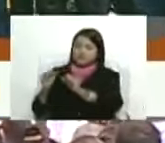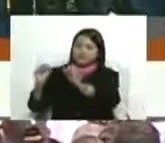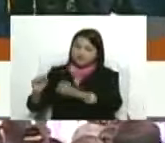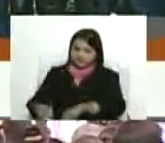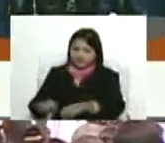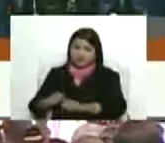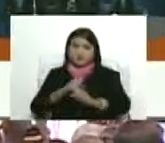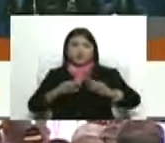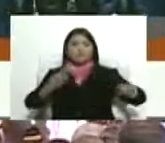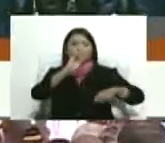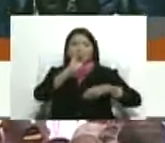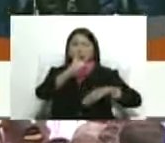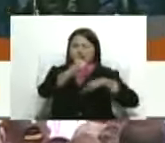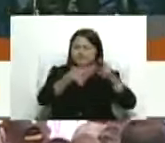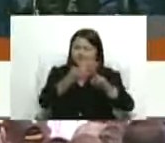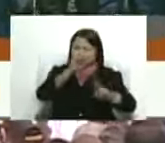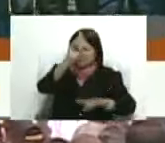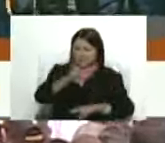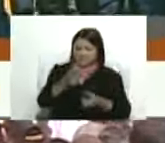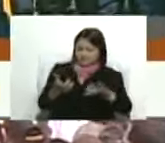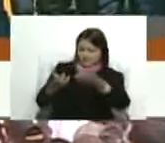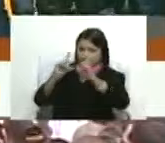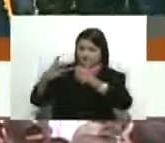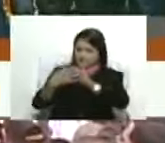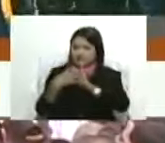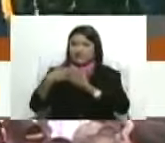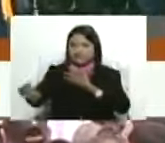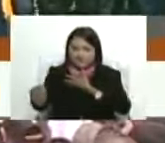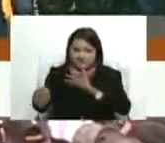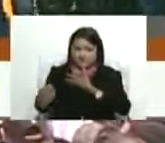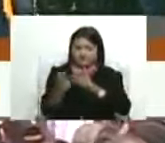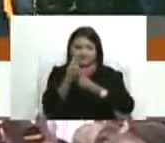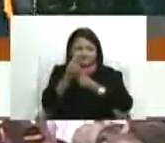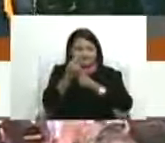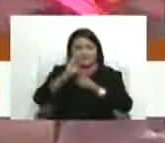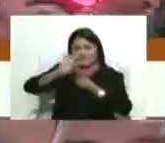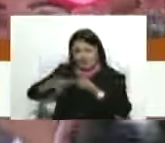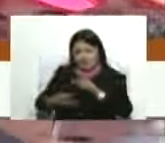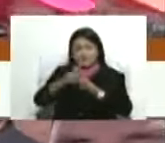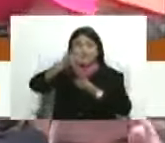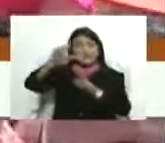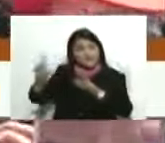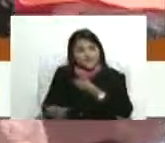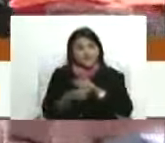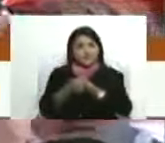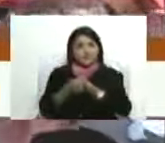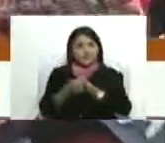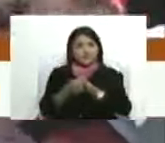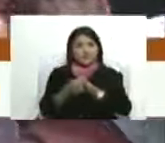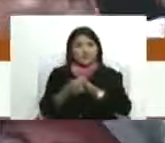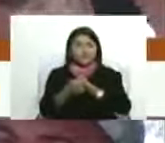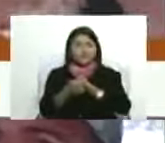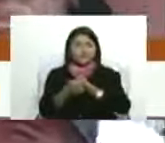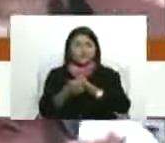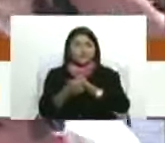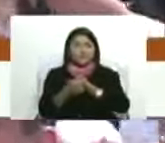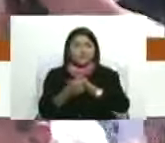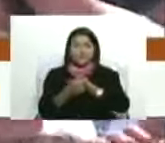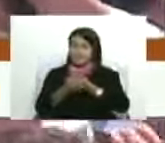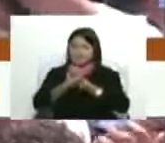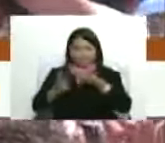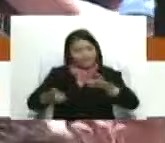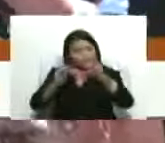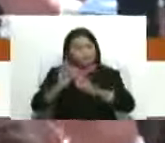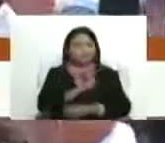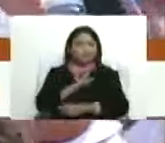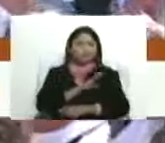Jam vamos a permitir que nos roben ni un solo metro del territorio de la guayana seiba que es de